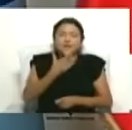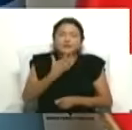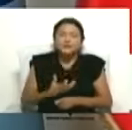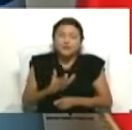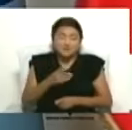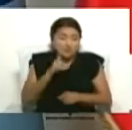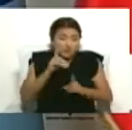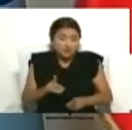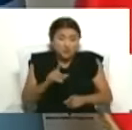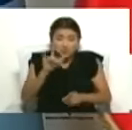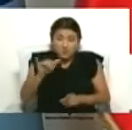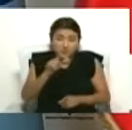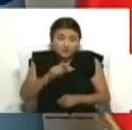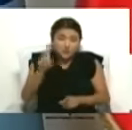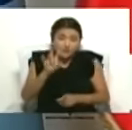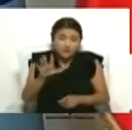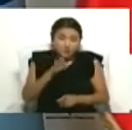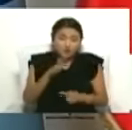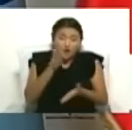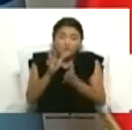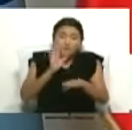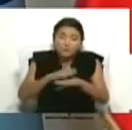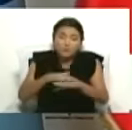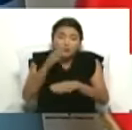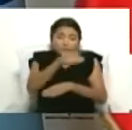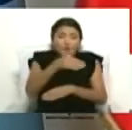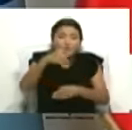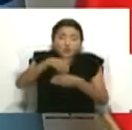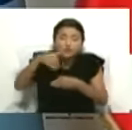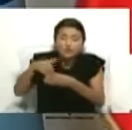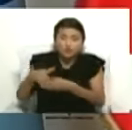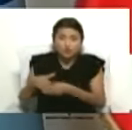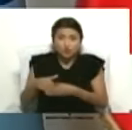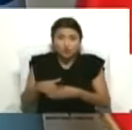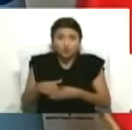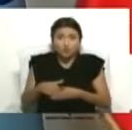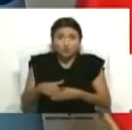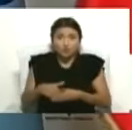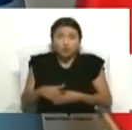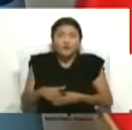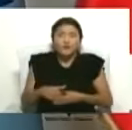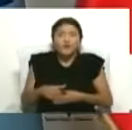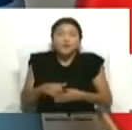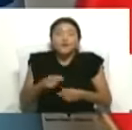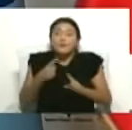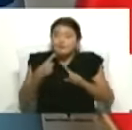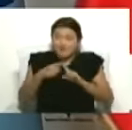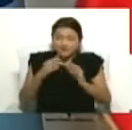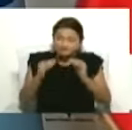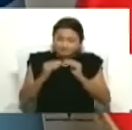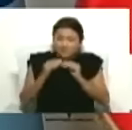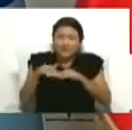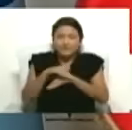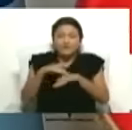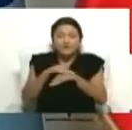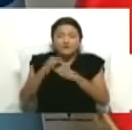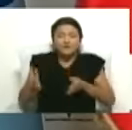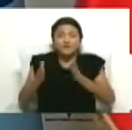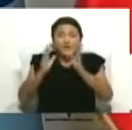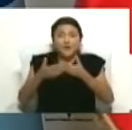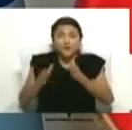diciembre, todo tiene que ver también con la actuación, en este caso, del Ministerio Público